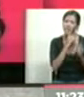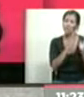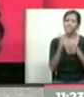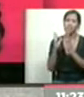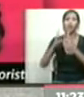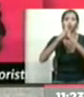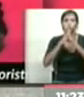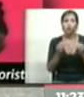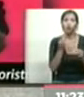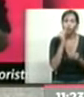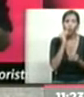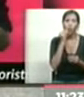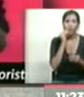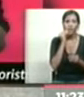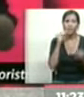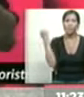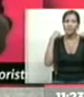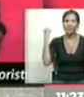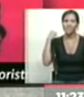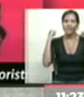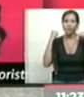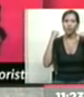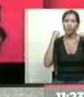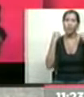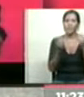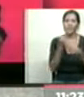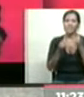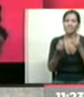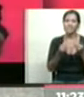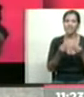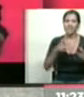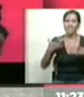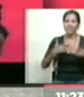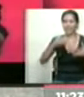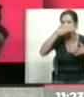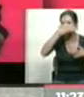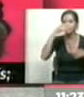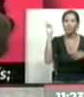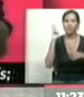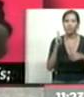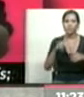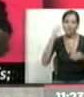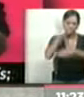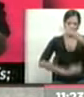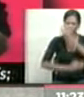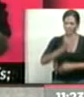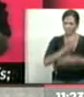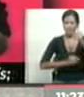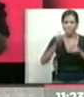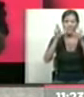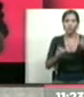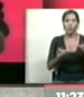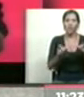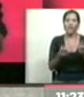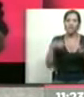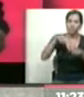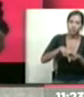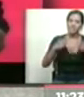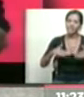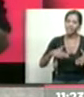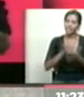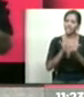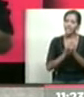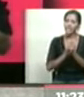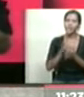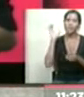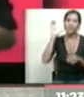todos estos jóvenes se entrenaron para realizar atentados terroristas en Venezuela, descuartizar personas y sabotear la tranquilidad del país, todo esto bajo